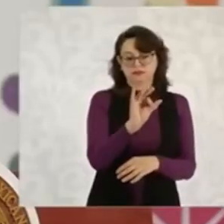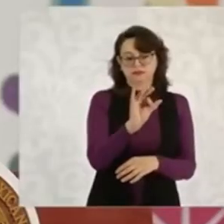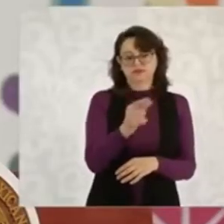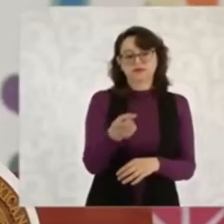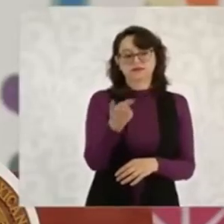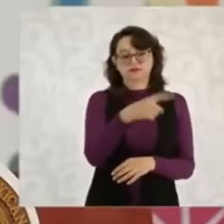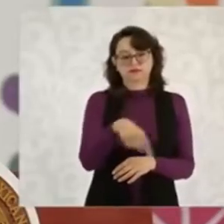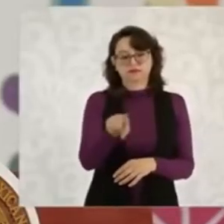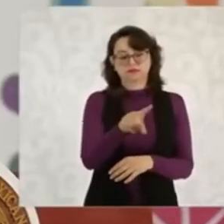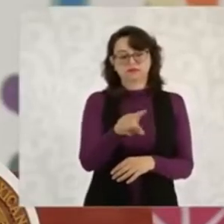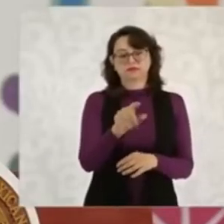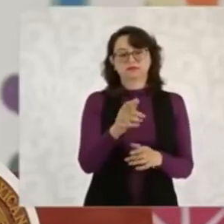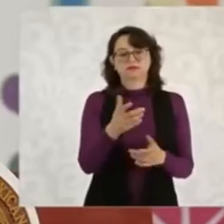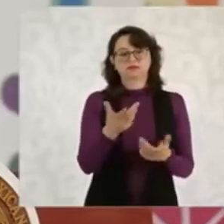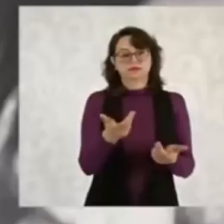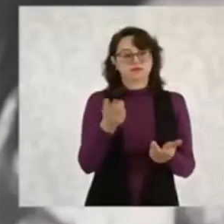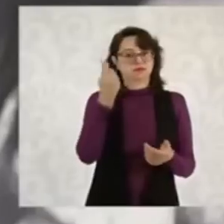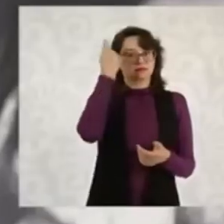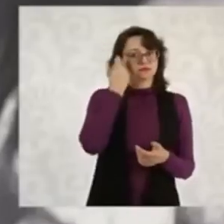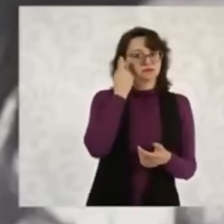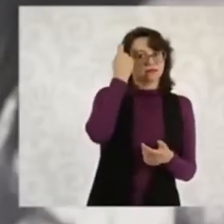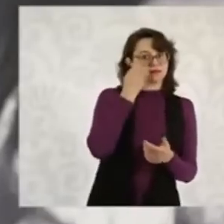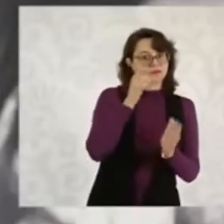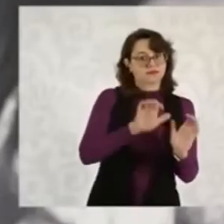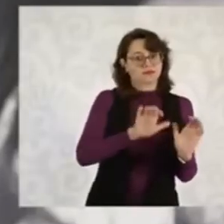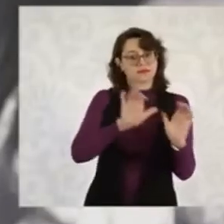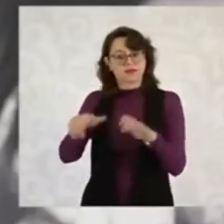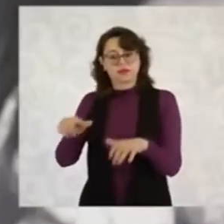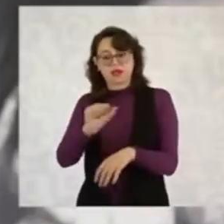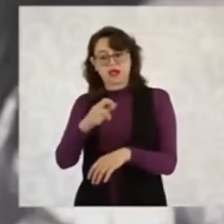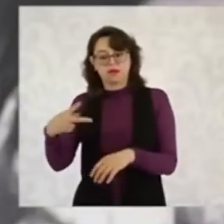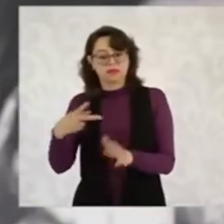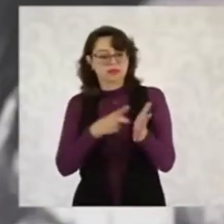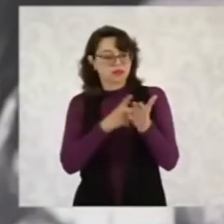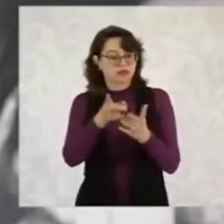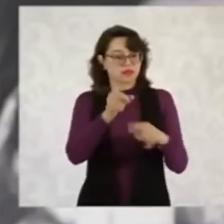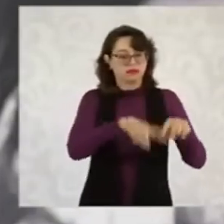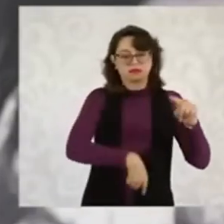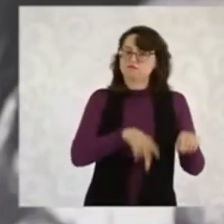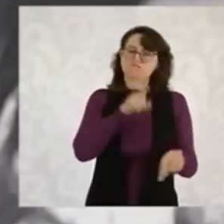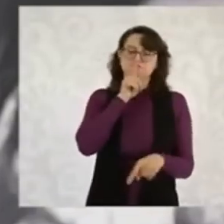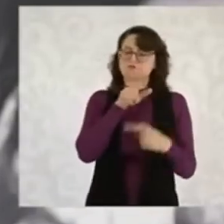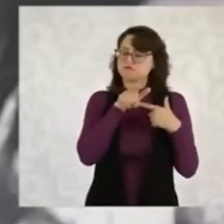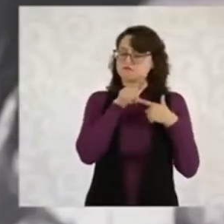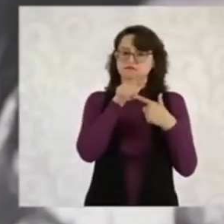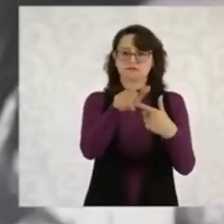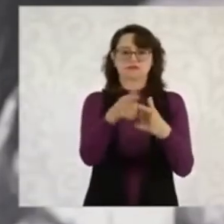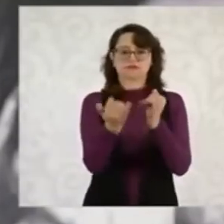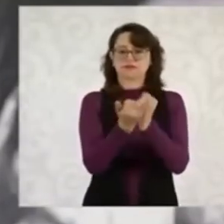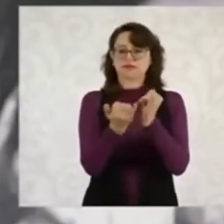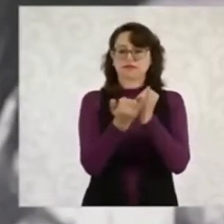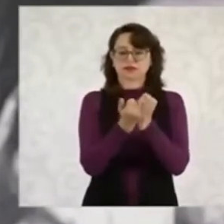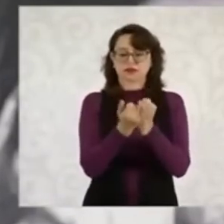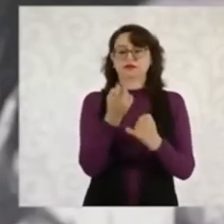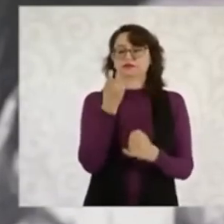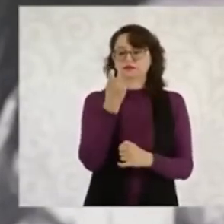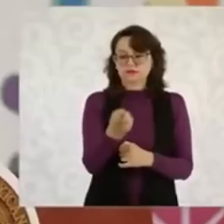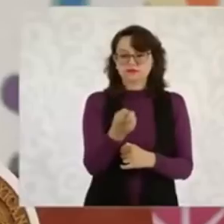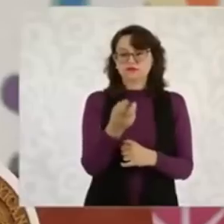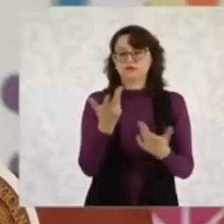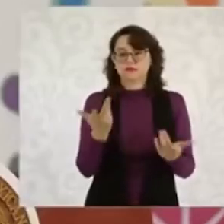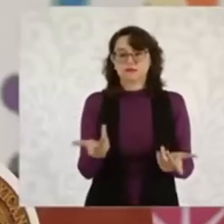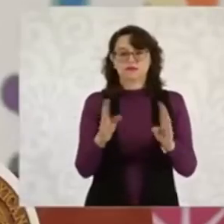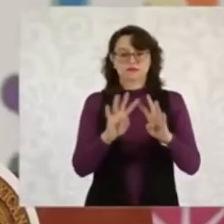en las plataformas sin perder los derechos ya adquiridos. Las reglas, además, destacar que ya fueron aprobadas por el